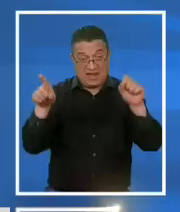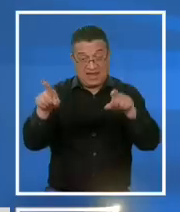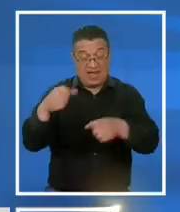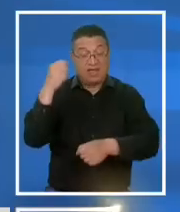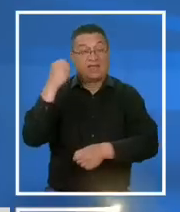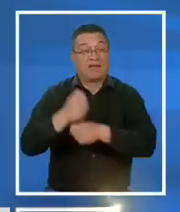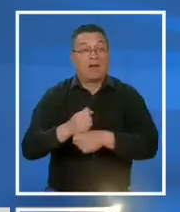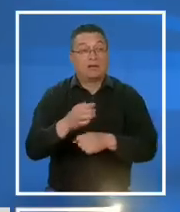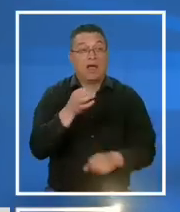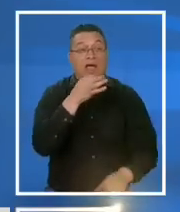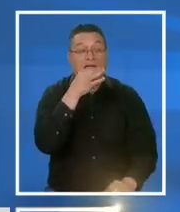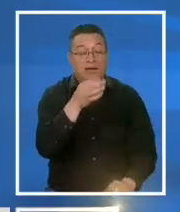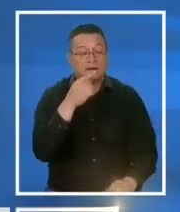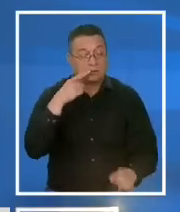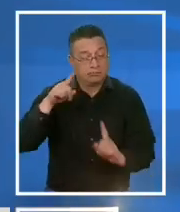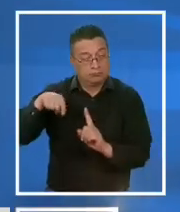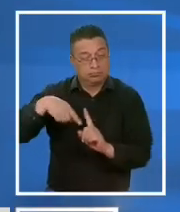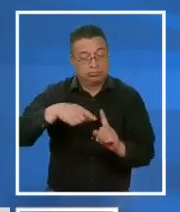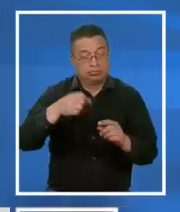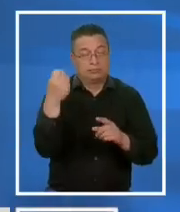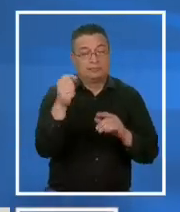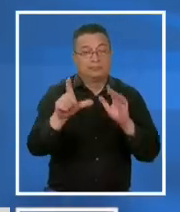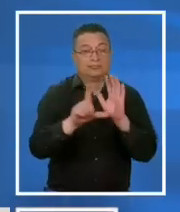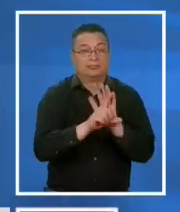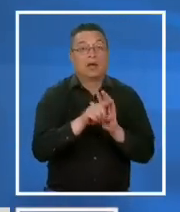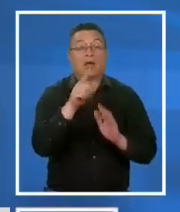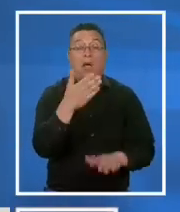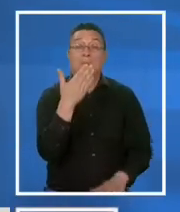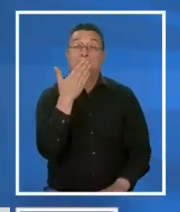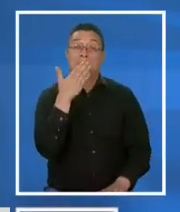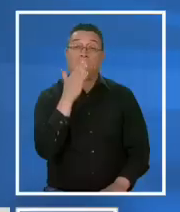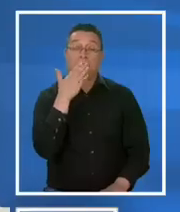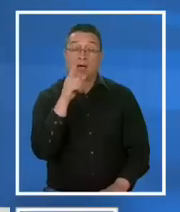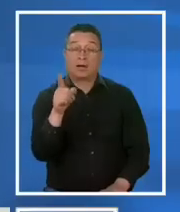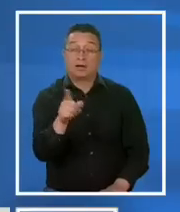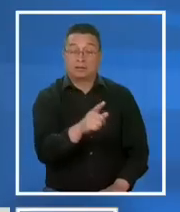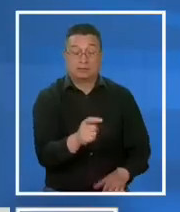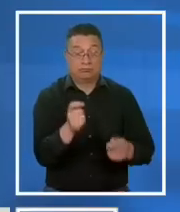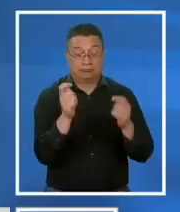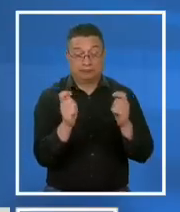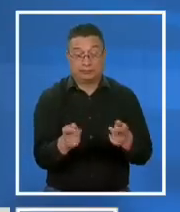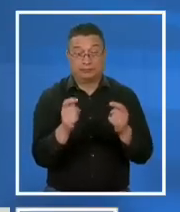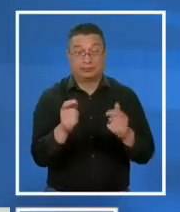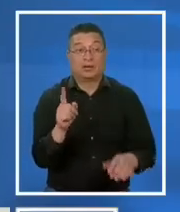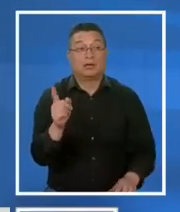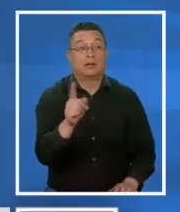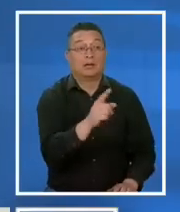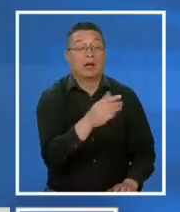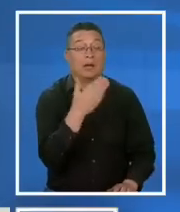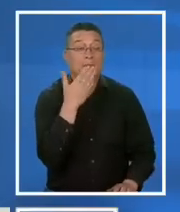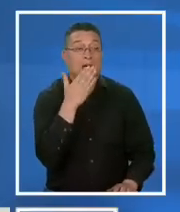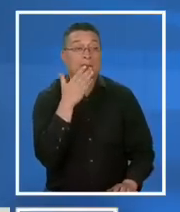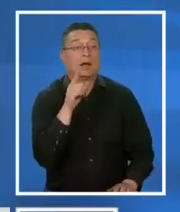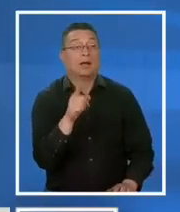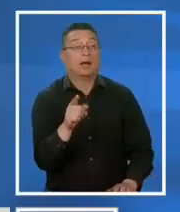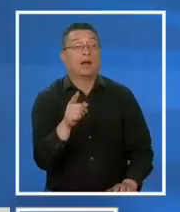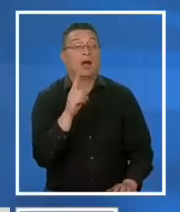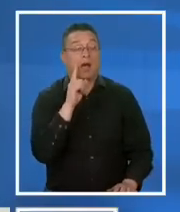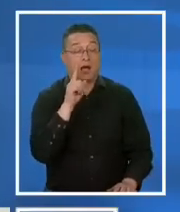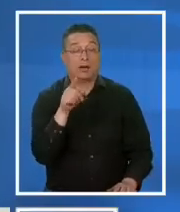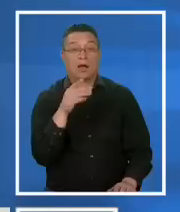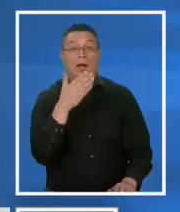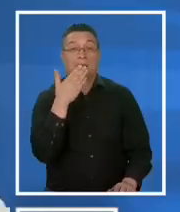tarea complejo bien Jaime es perseguir delitos ahí la experticia la capacidad experta es una palabra